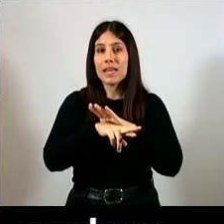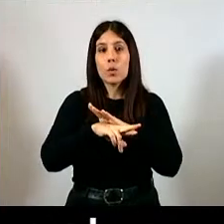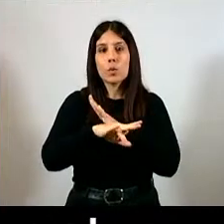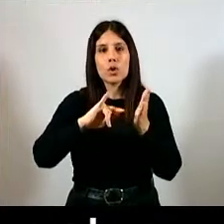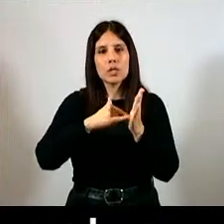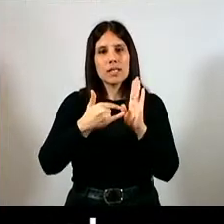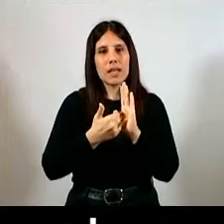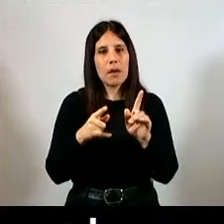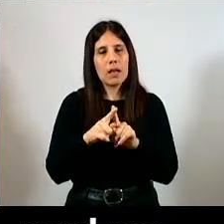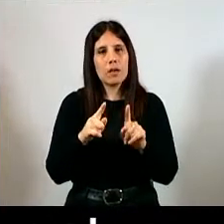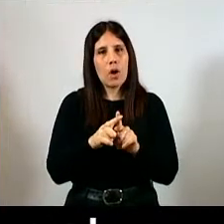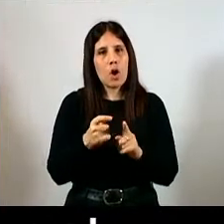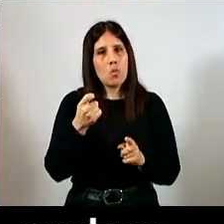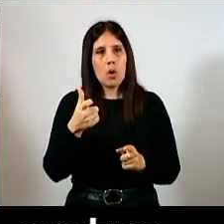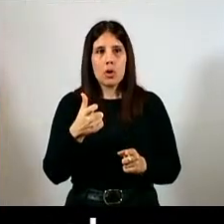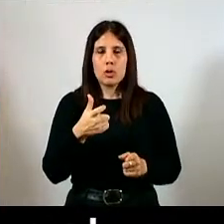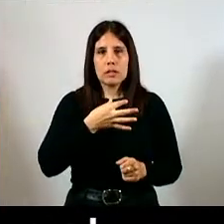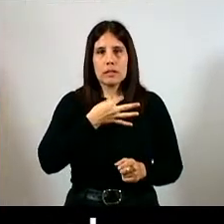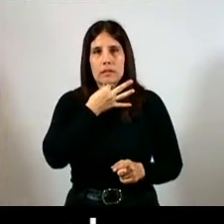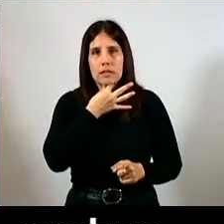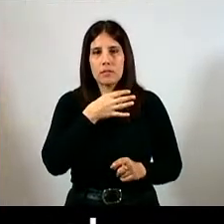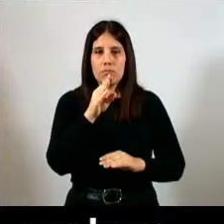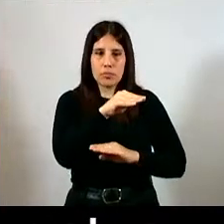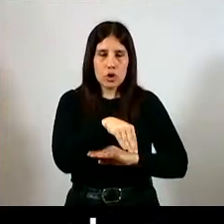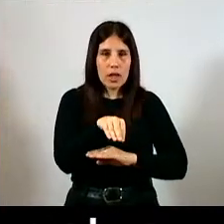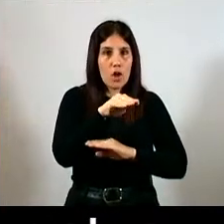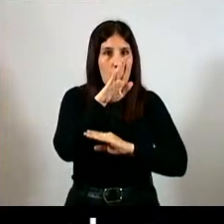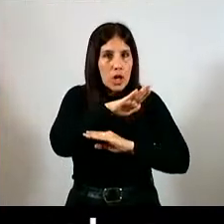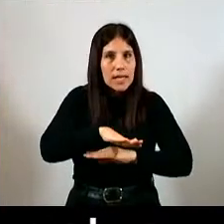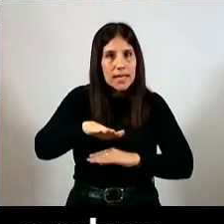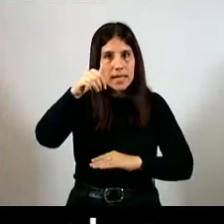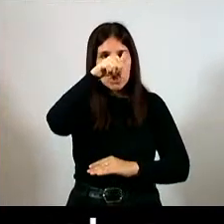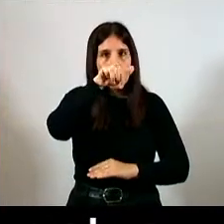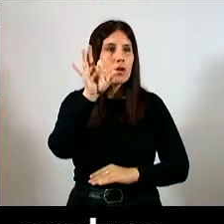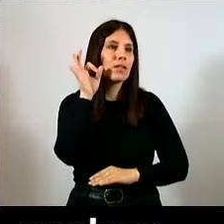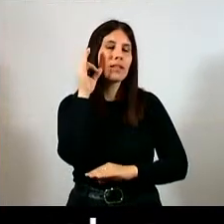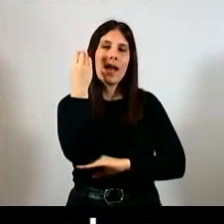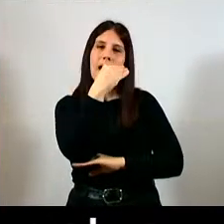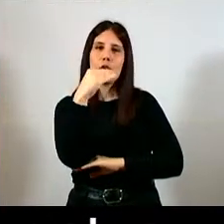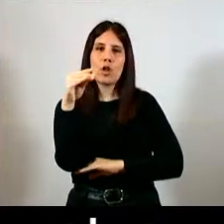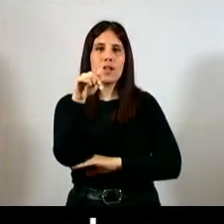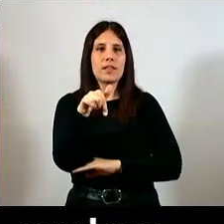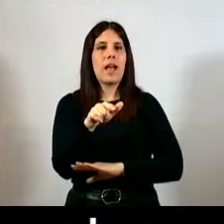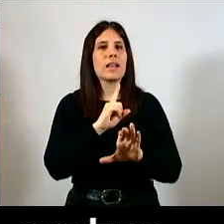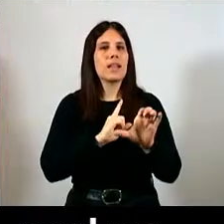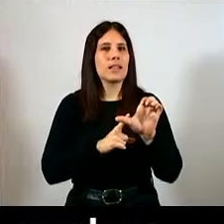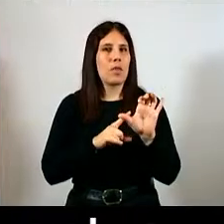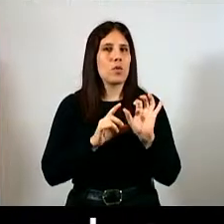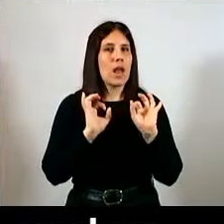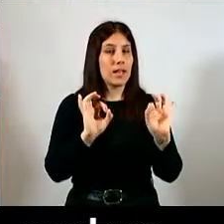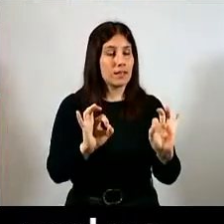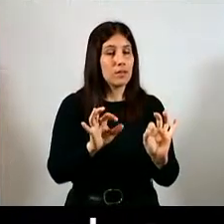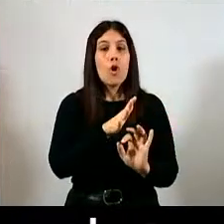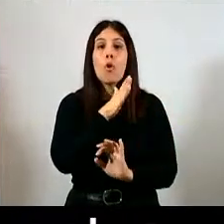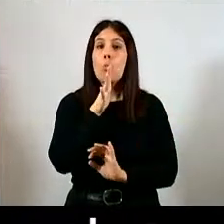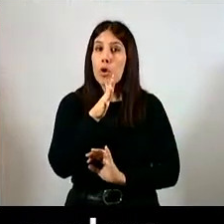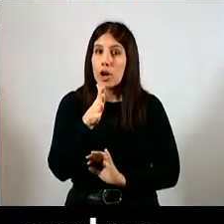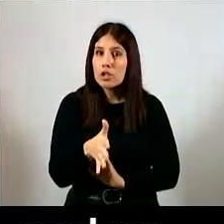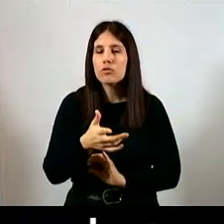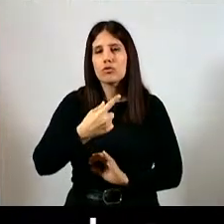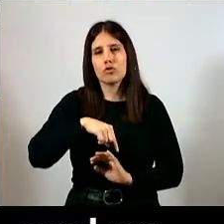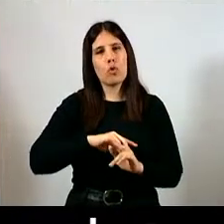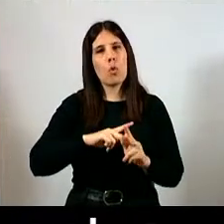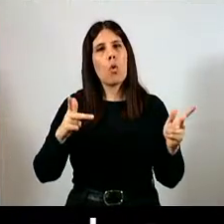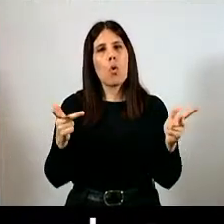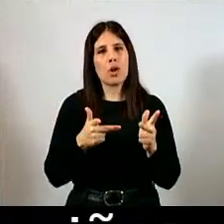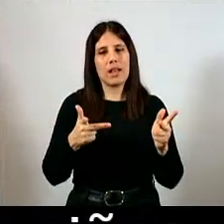sistema de protección de los niños, las niñas y los adolescentes en Extremadura. De ahí la necesidad urgente de disponer de